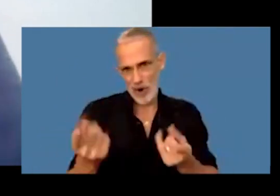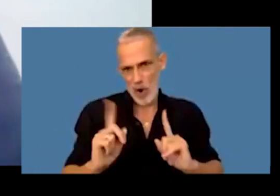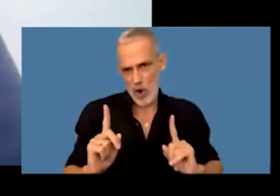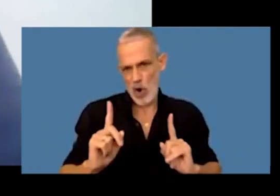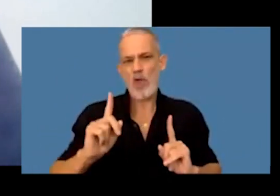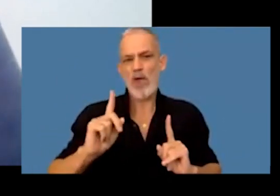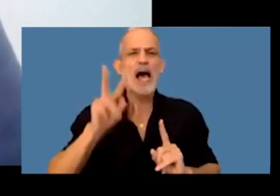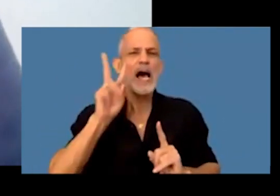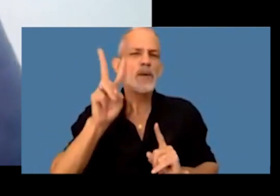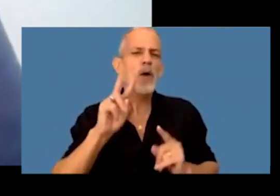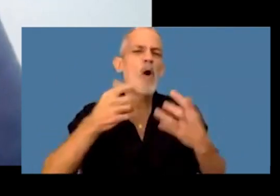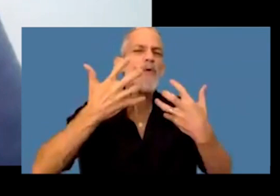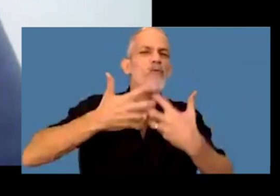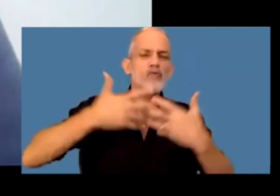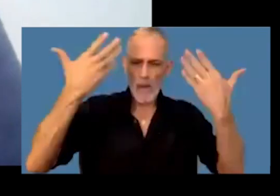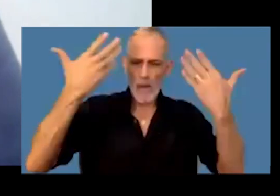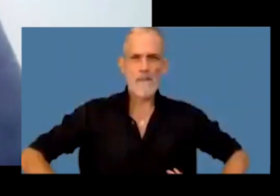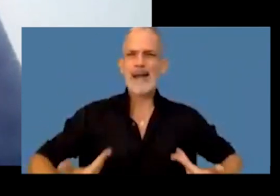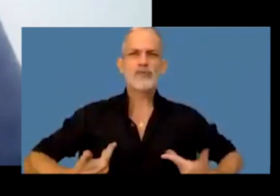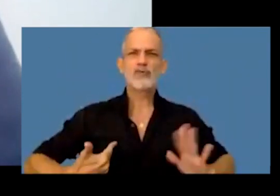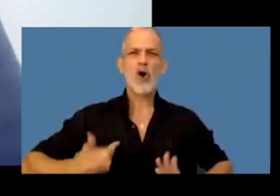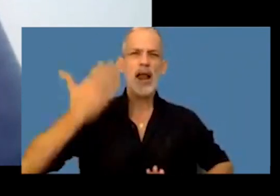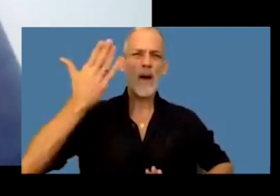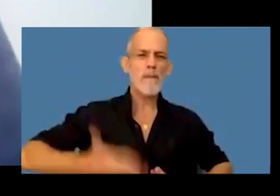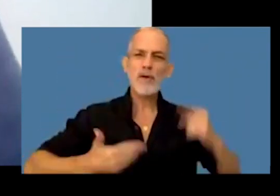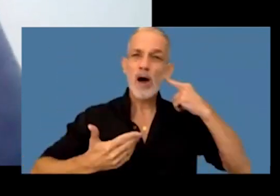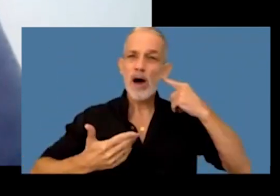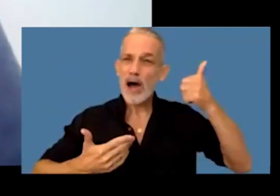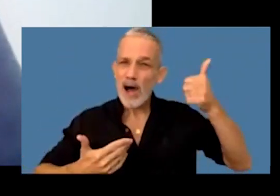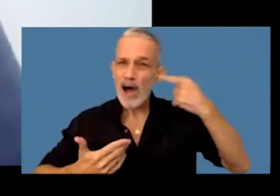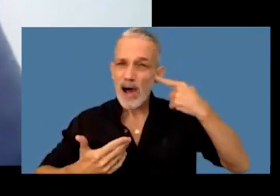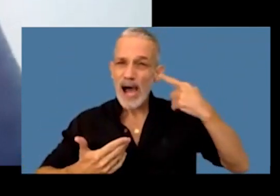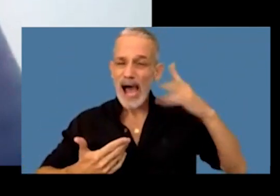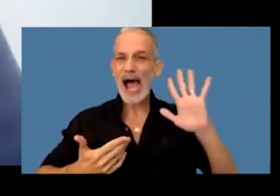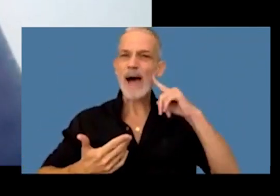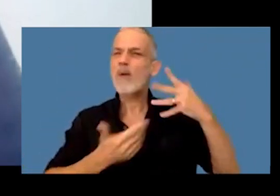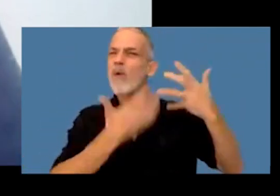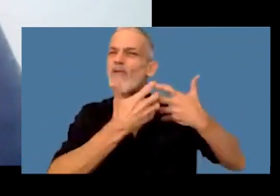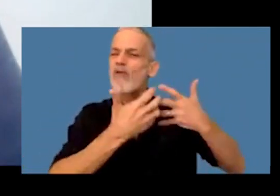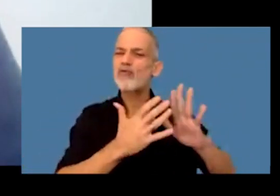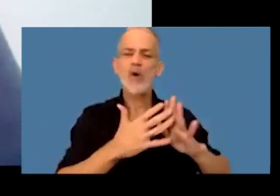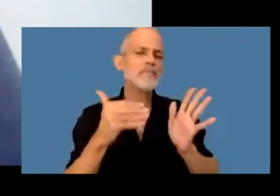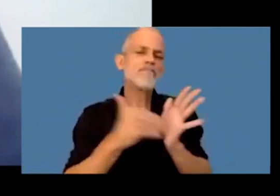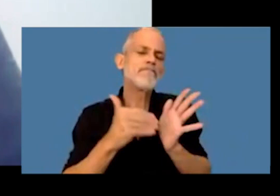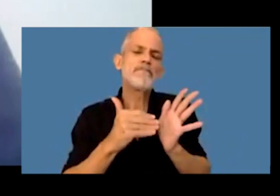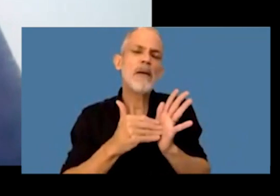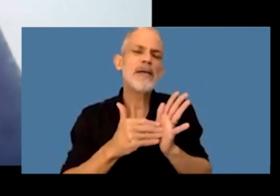el funcionamiento del oído, en tu caso, el otro oído, pero hay que ver los resultados de la